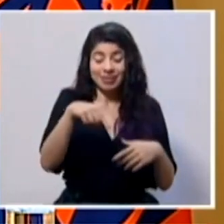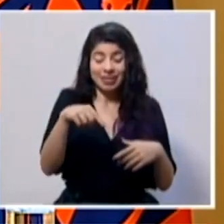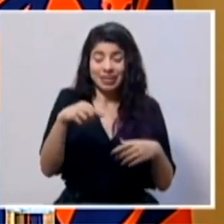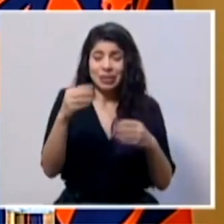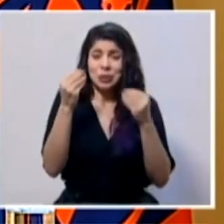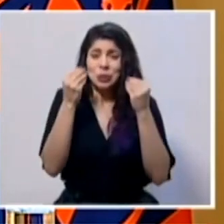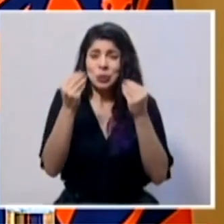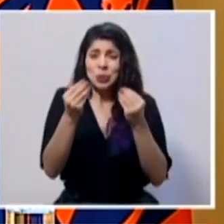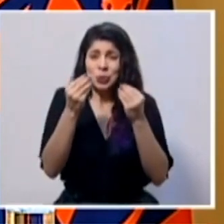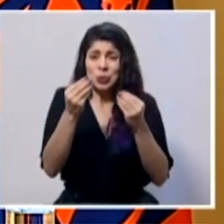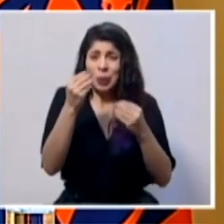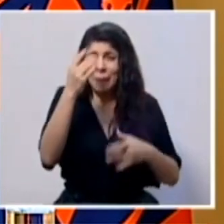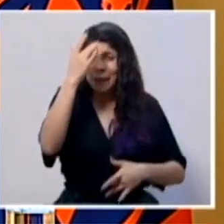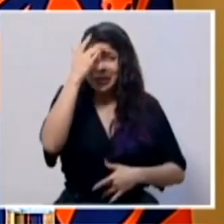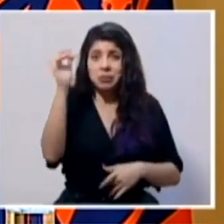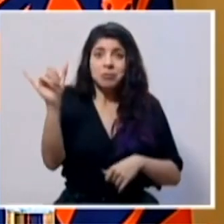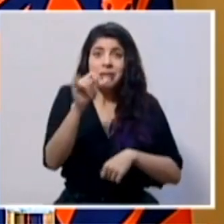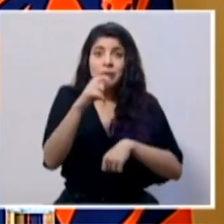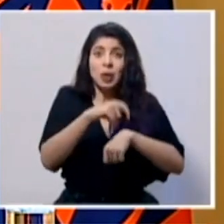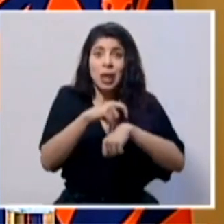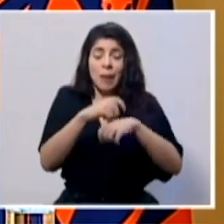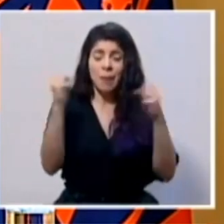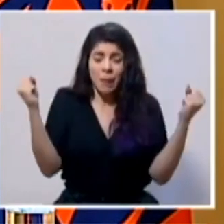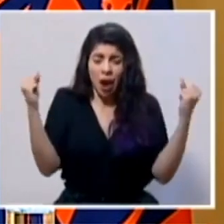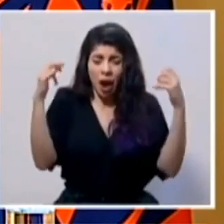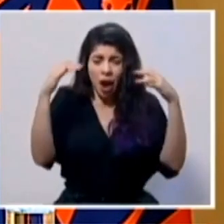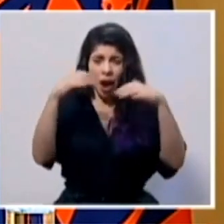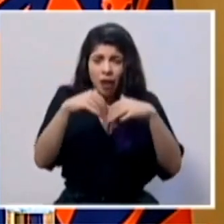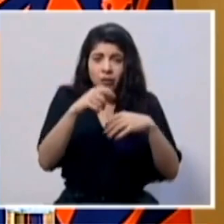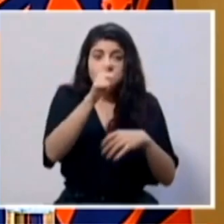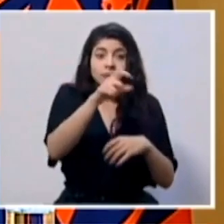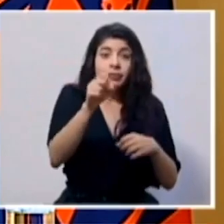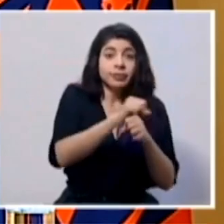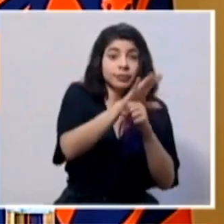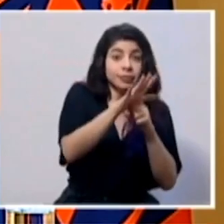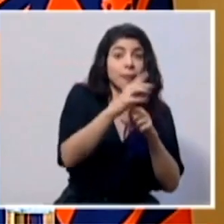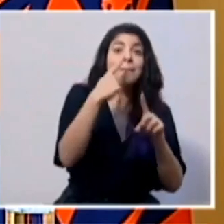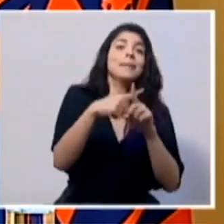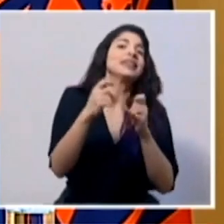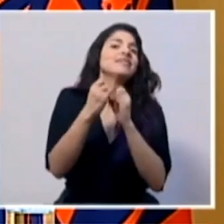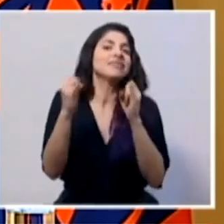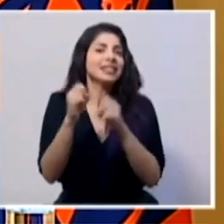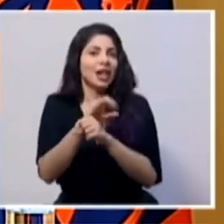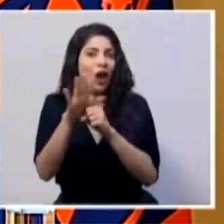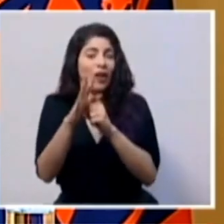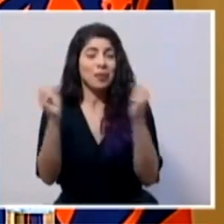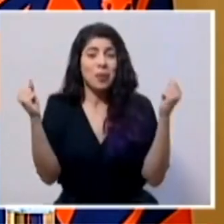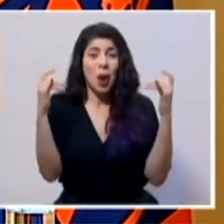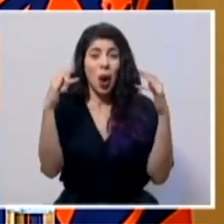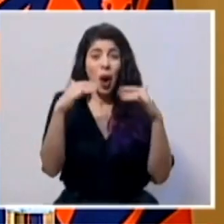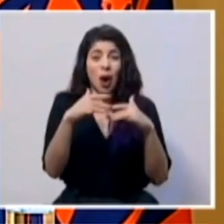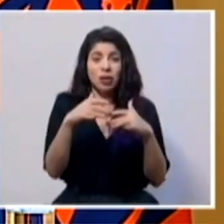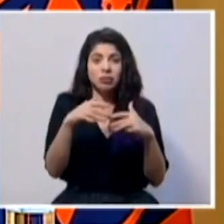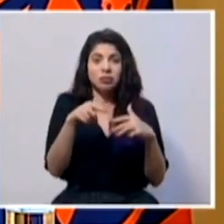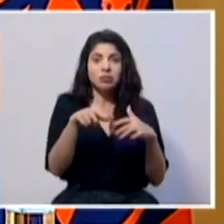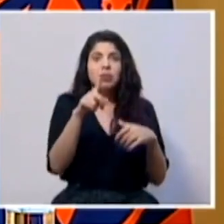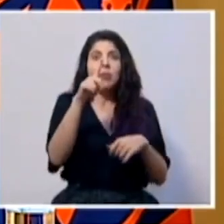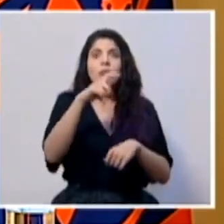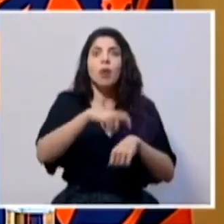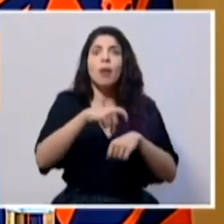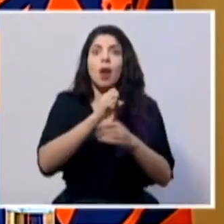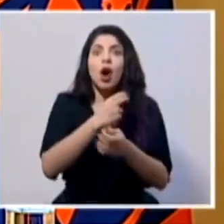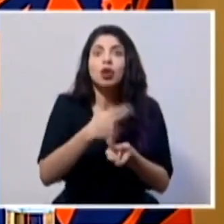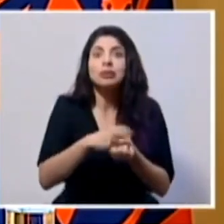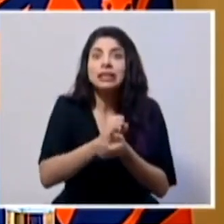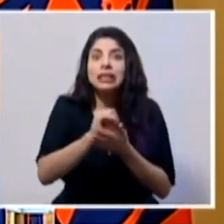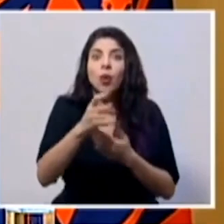recibió muchísimos pacientes al mismo tiempo, pacientes COVID y pacientes no COVID. Llegamos inclusive a un punto en que ya en el Hospital San